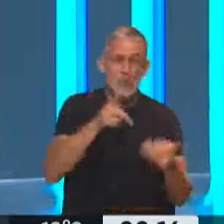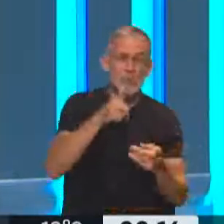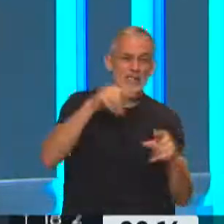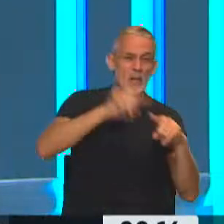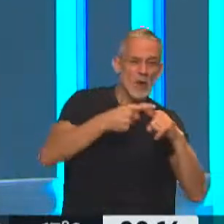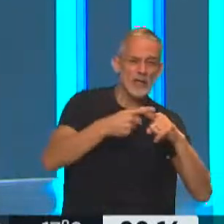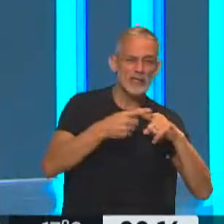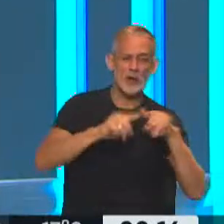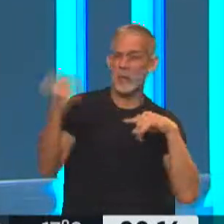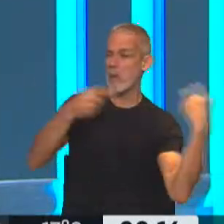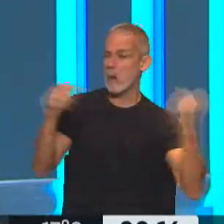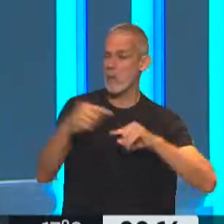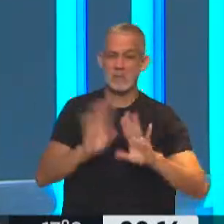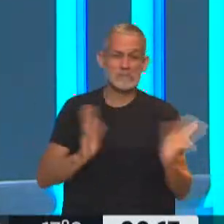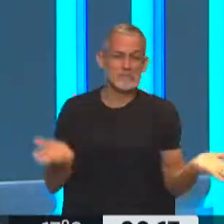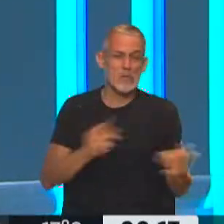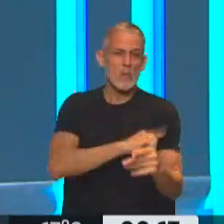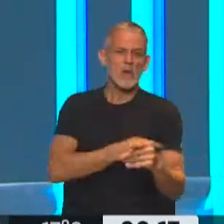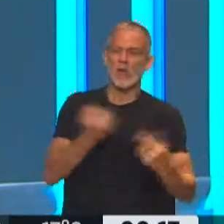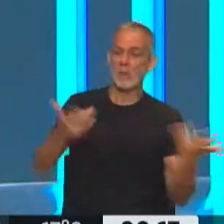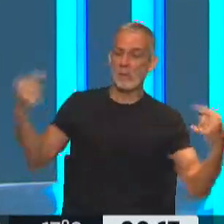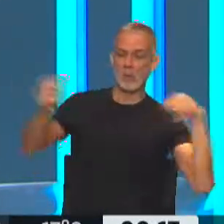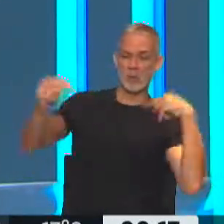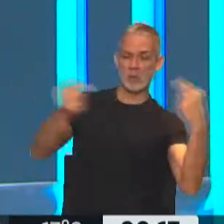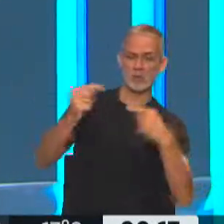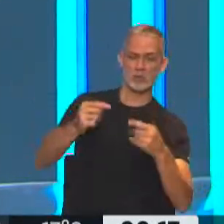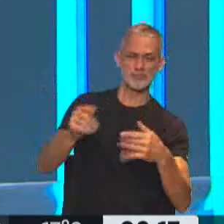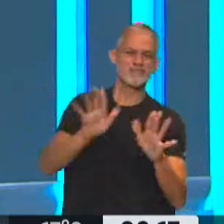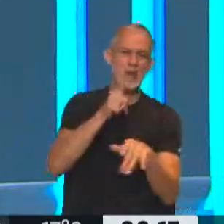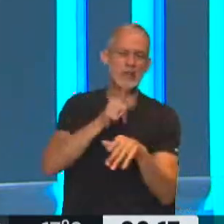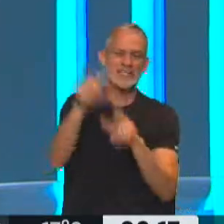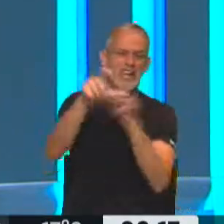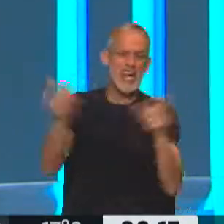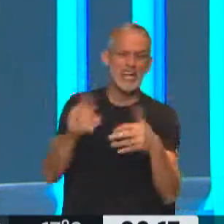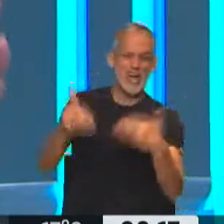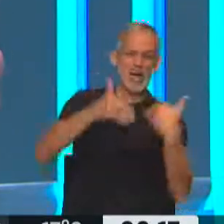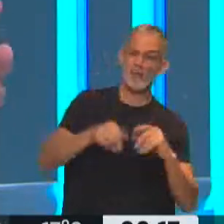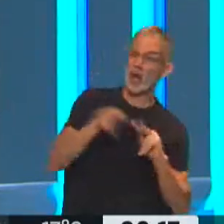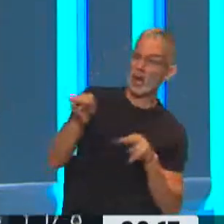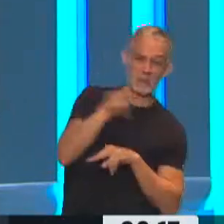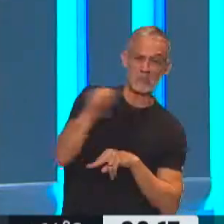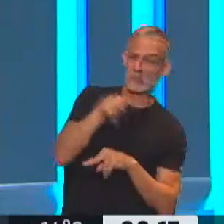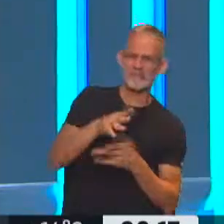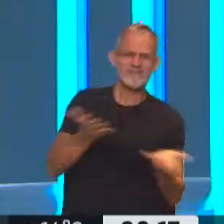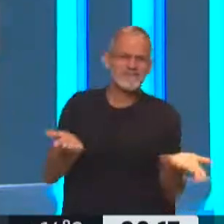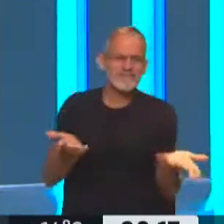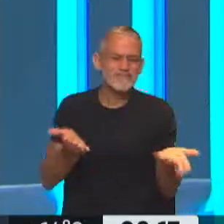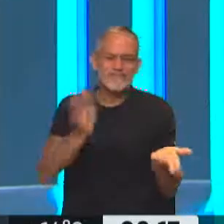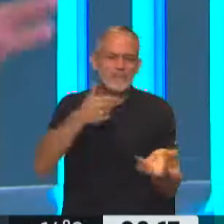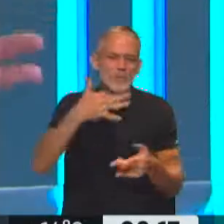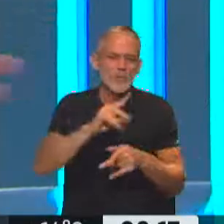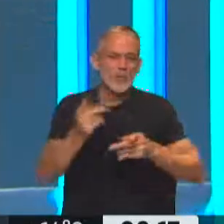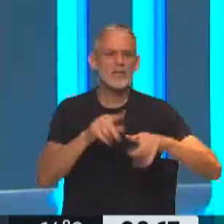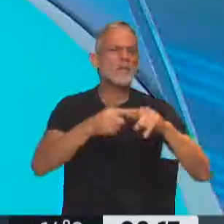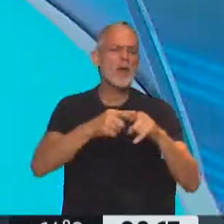de los políticos, de los que ejercen el poder, de que dejan de ejercer el poder y que después tienen o no tienen fueros, de cualquier